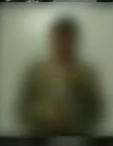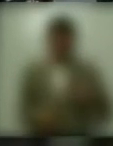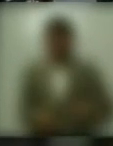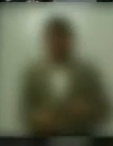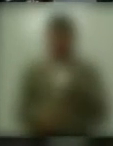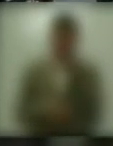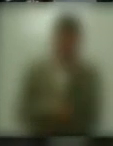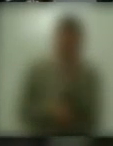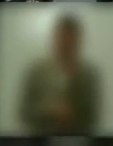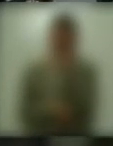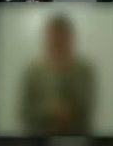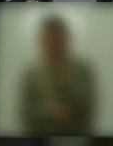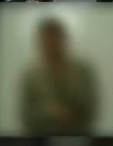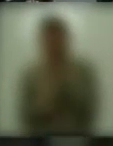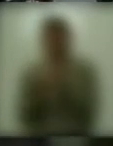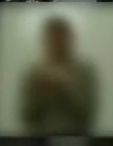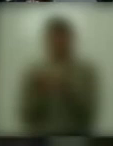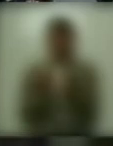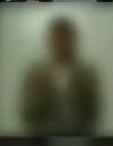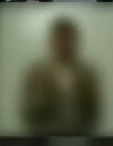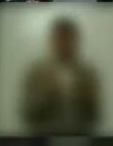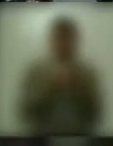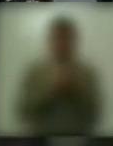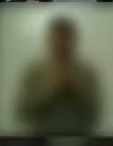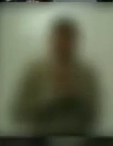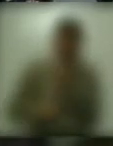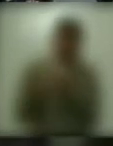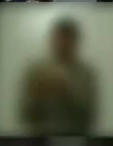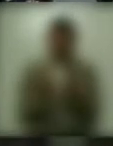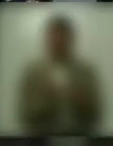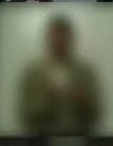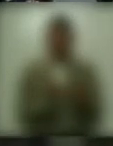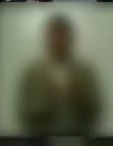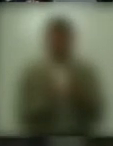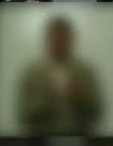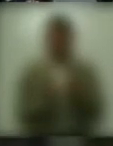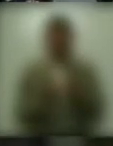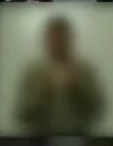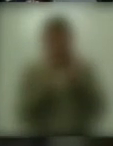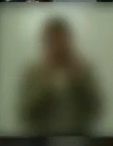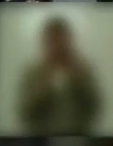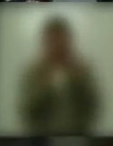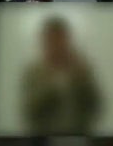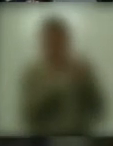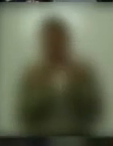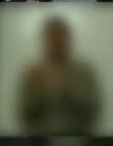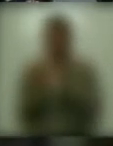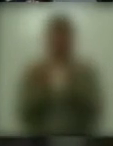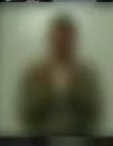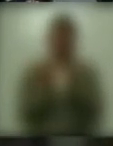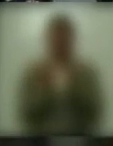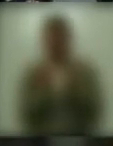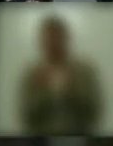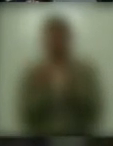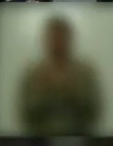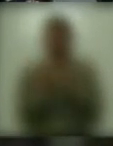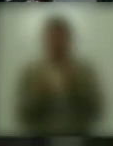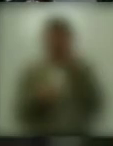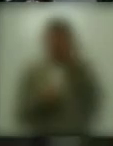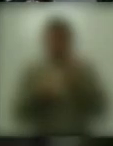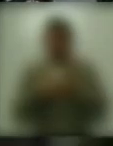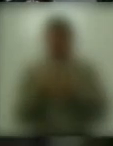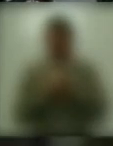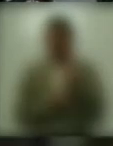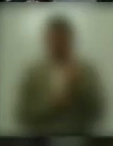municipales, las presidentas municipales del interior del estado, hemos estado en comunicación precisamente viendo lo que nos corresponde